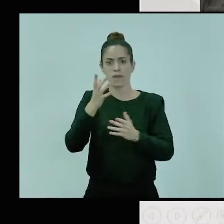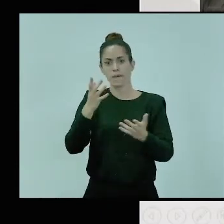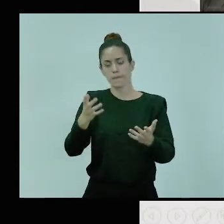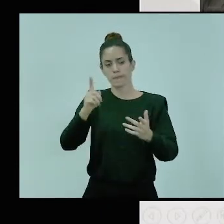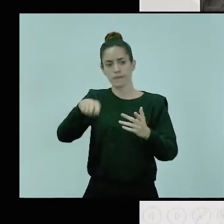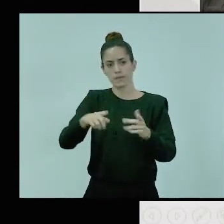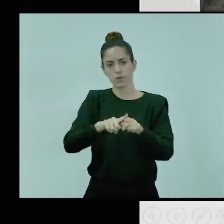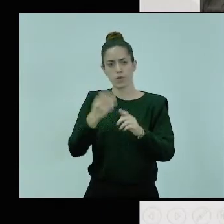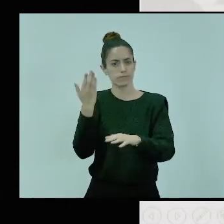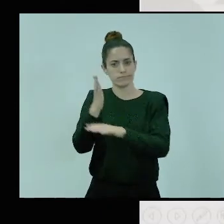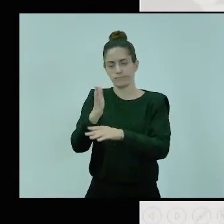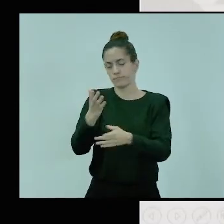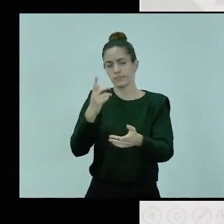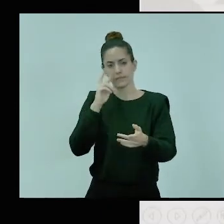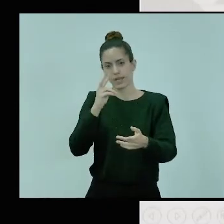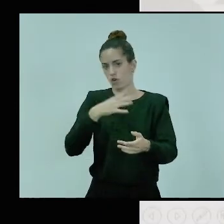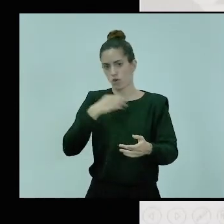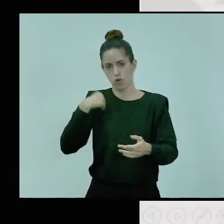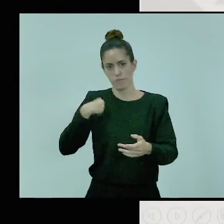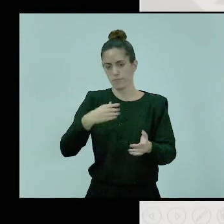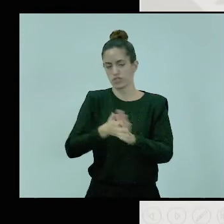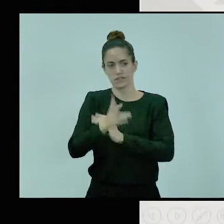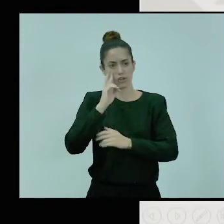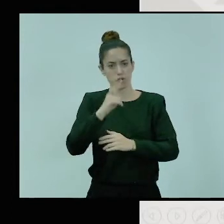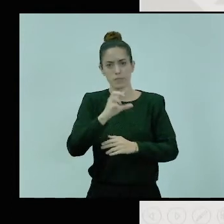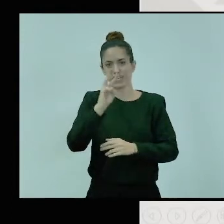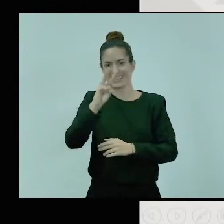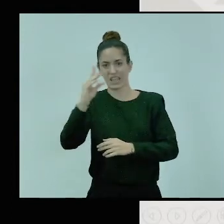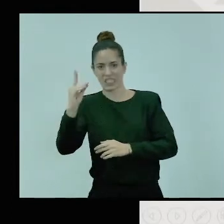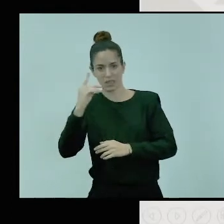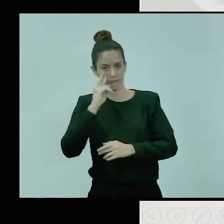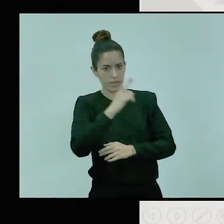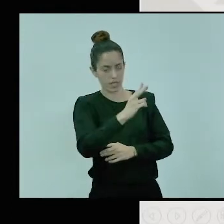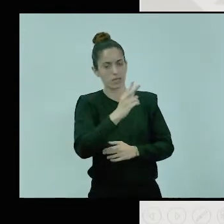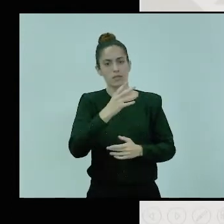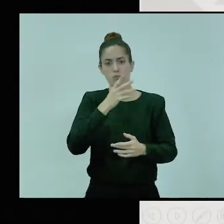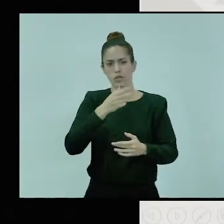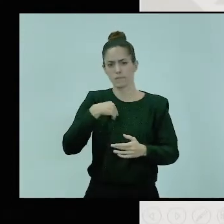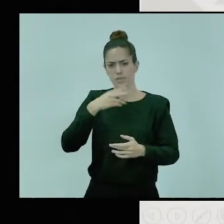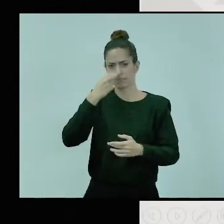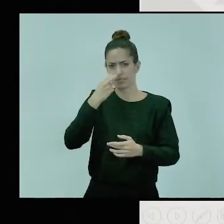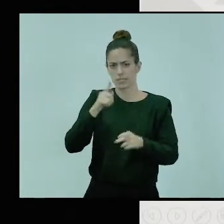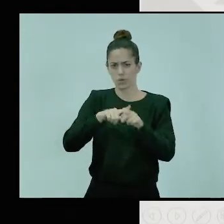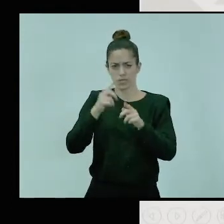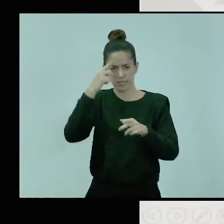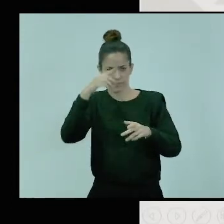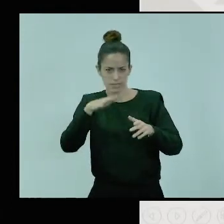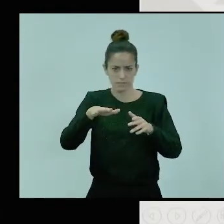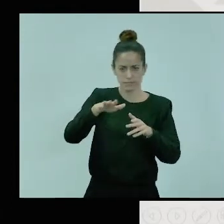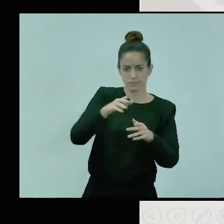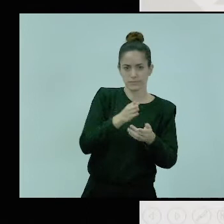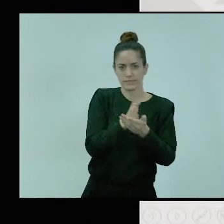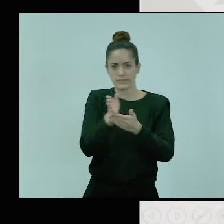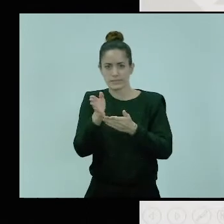mostrando exactamente lo mismo. Si lo vemos en 3 dimensiones, porque a mí me interesa orientar esa